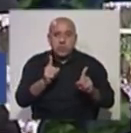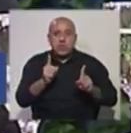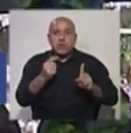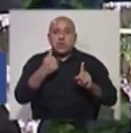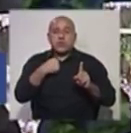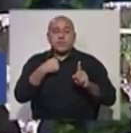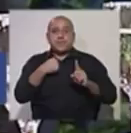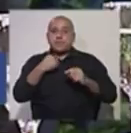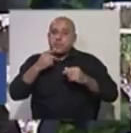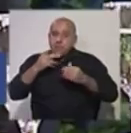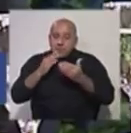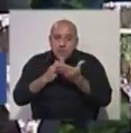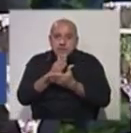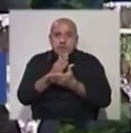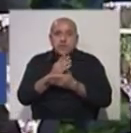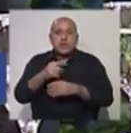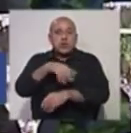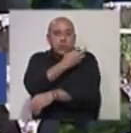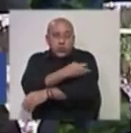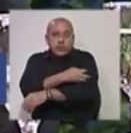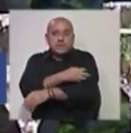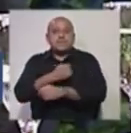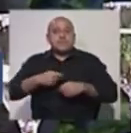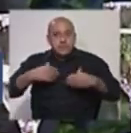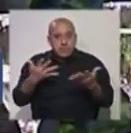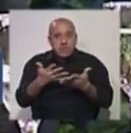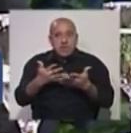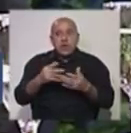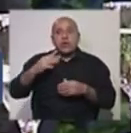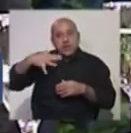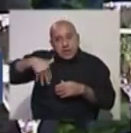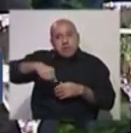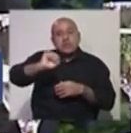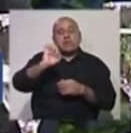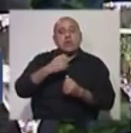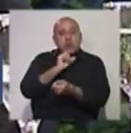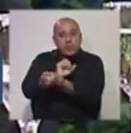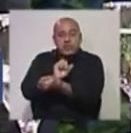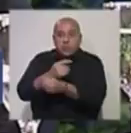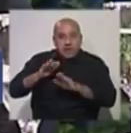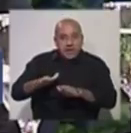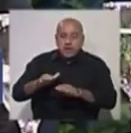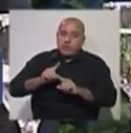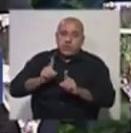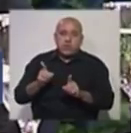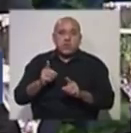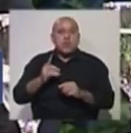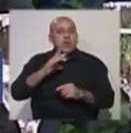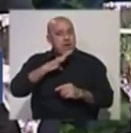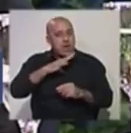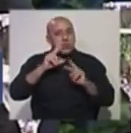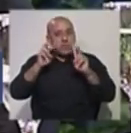que solo iban presos los pobres y no los ricos, y ahora que están yendo presos ricos, decir que lo paren. Entonces, hay una